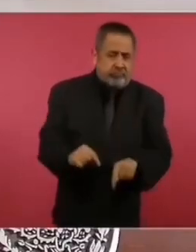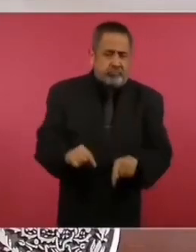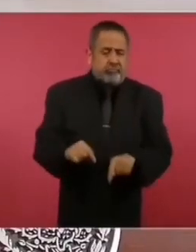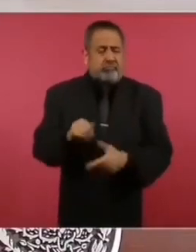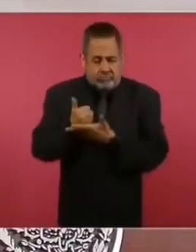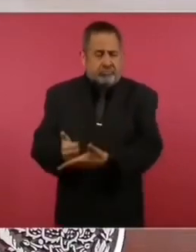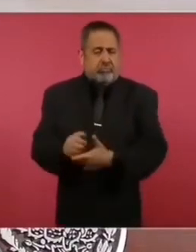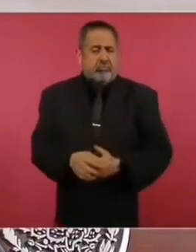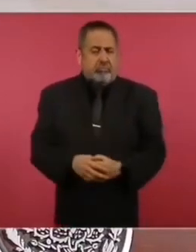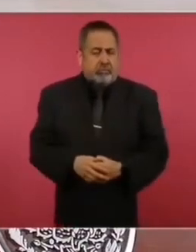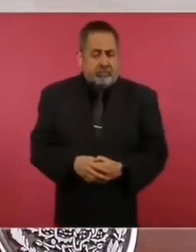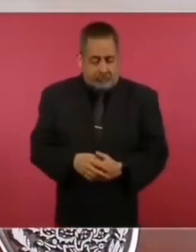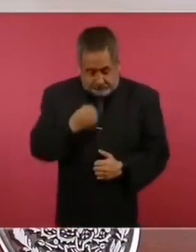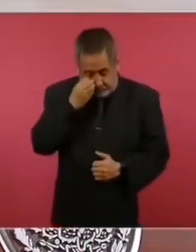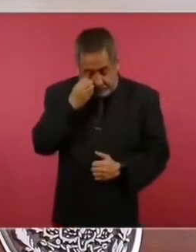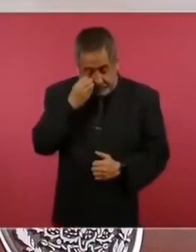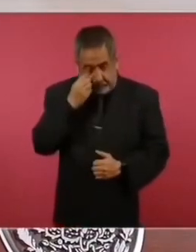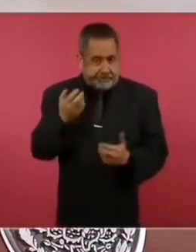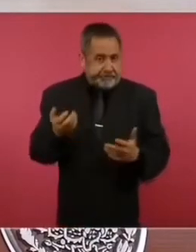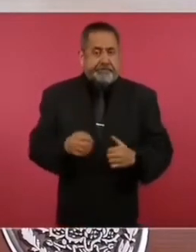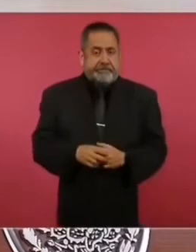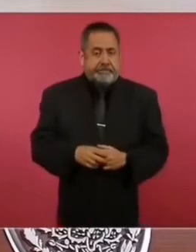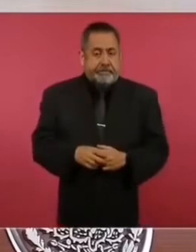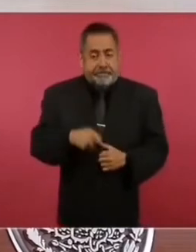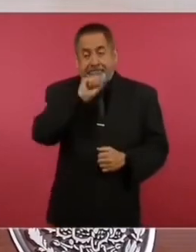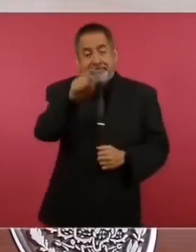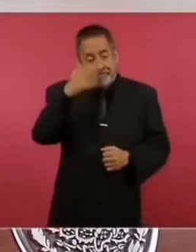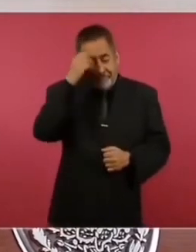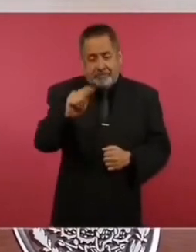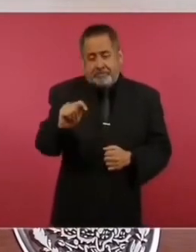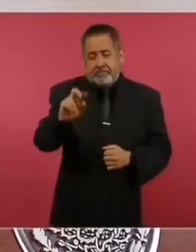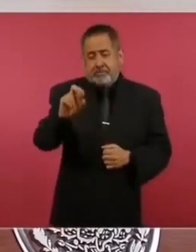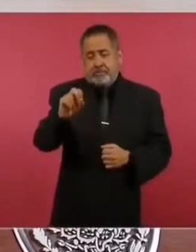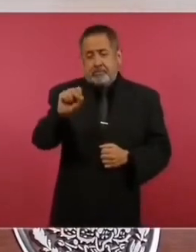Y bueno, Trotsky,